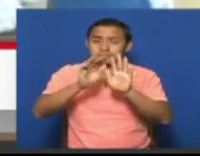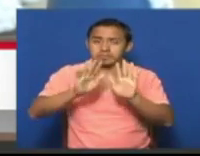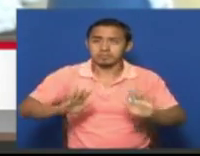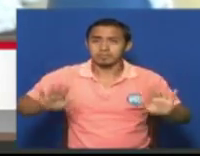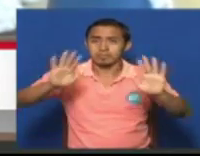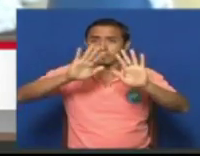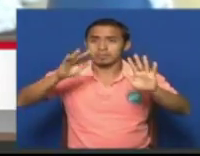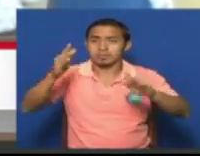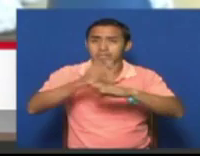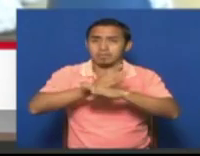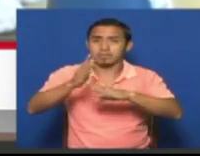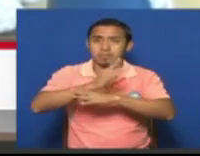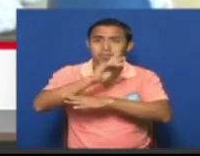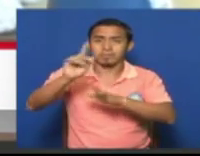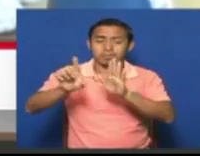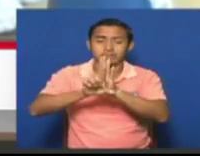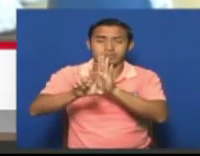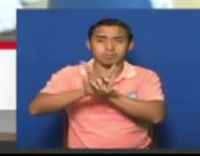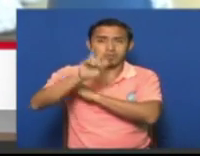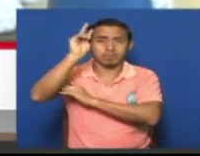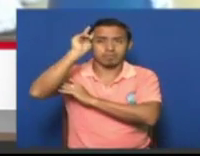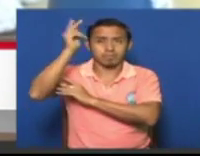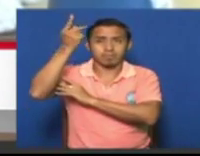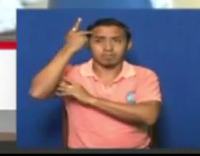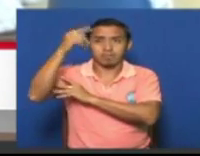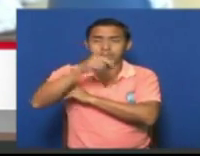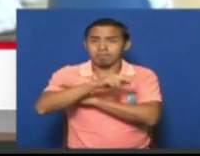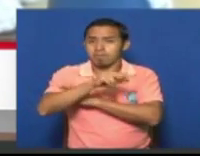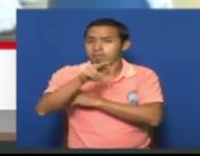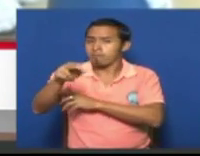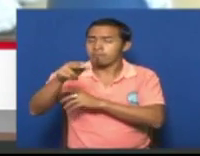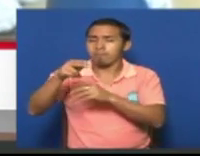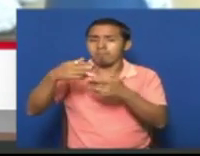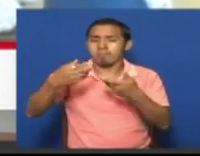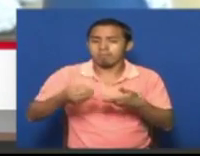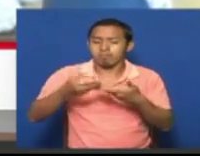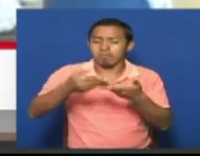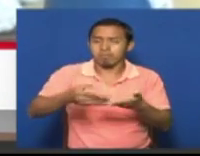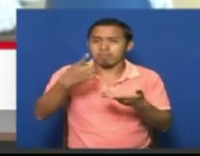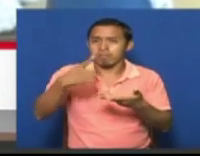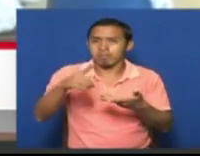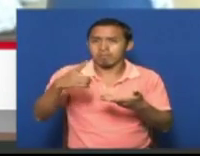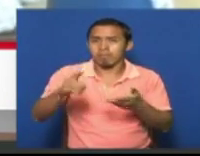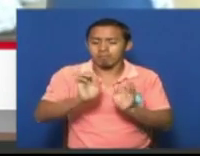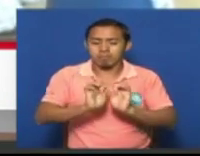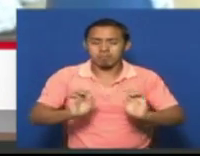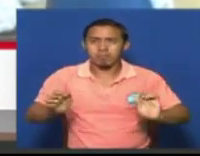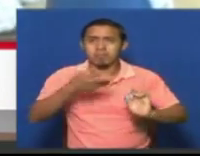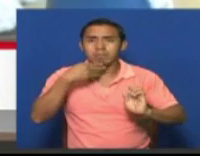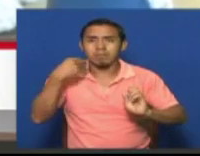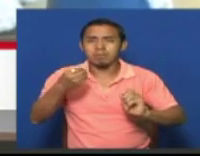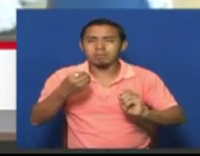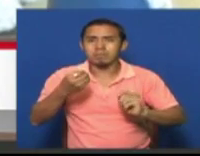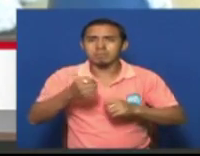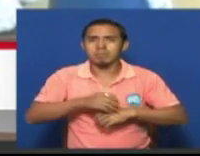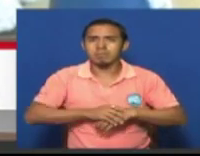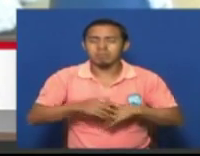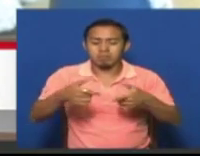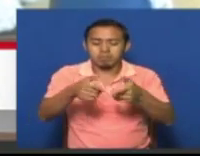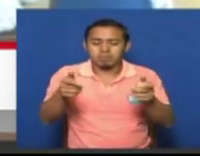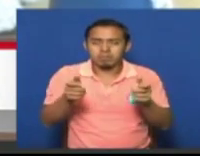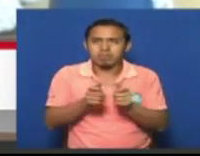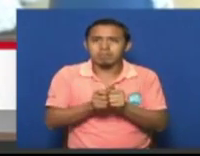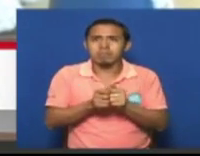niño en las leyes políticas públicas y restitución de derechos de la niñez y la adolescencia que fue realizado por el grupo